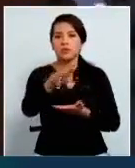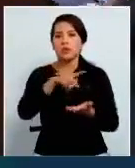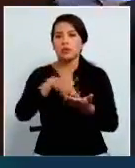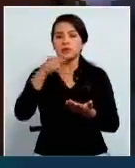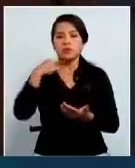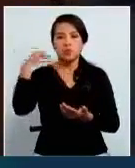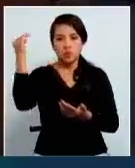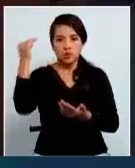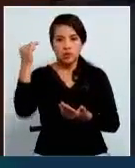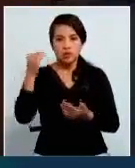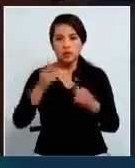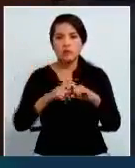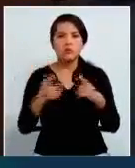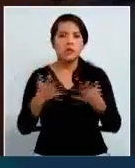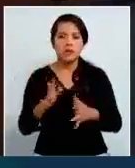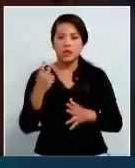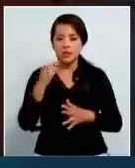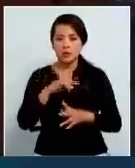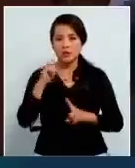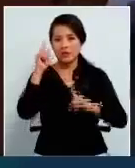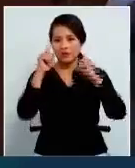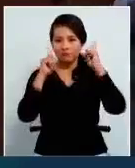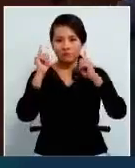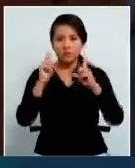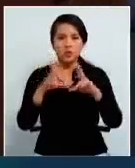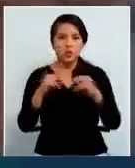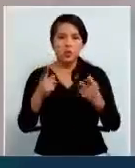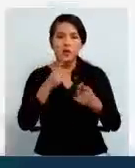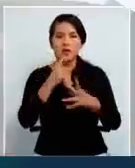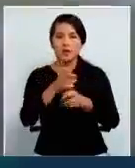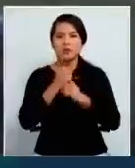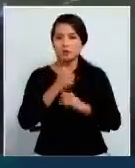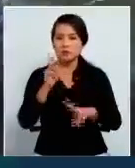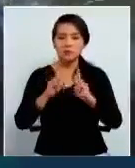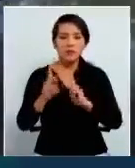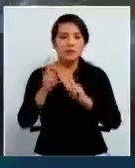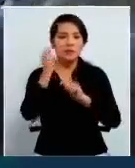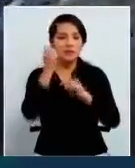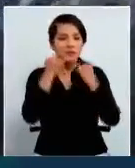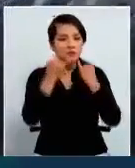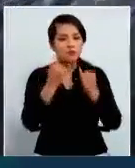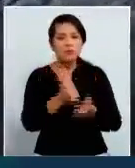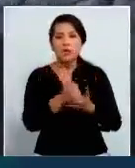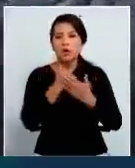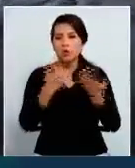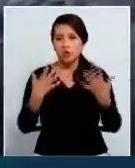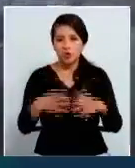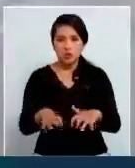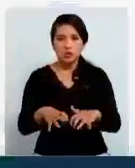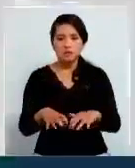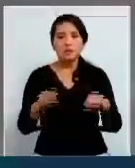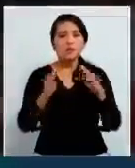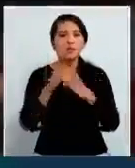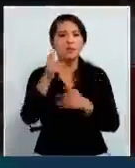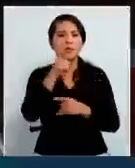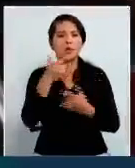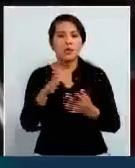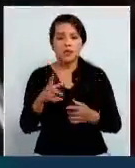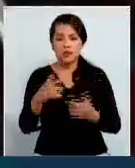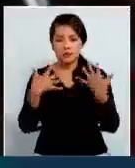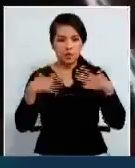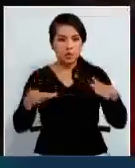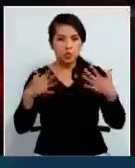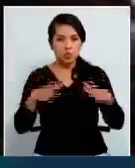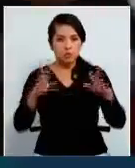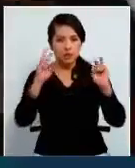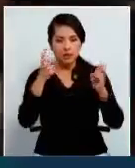lo que yo quiero aportar, pero no quieren recibir el testimonio. Verónica Rodríguez señala que López habría escoltado a Luis